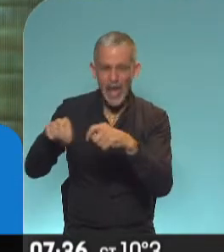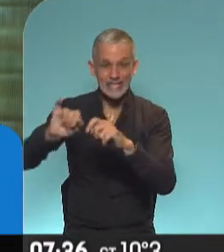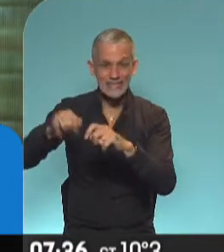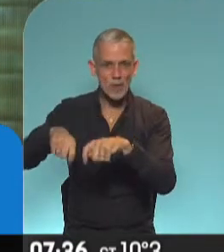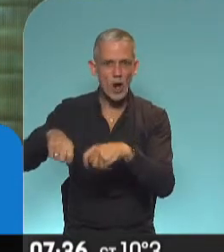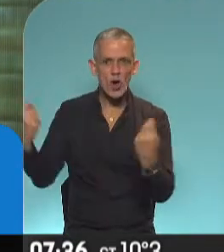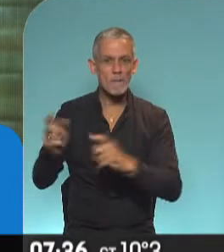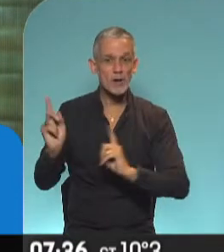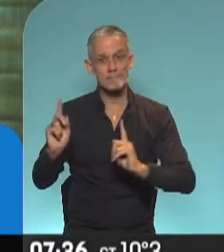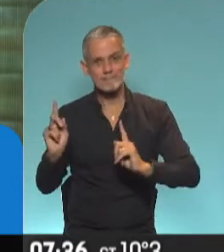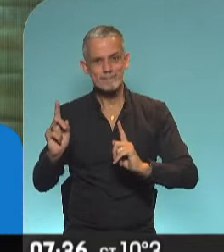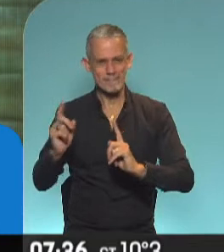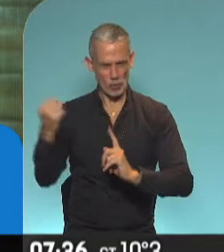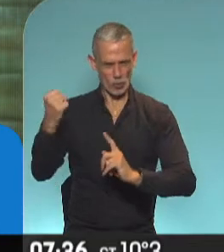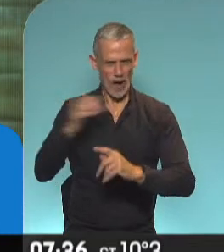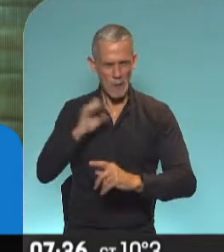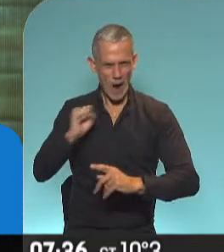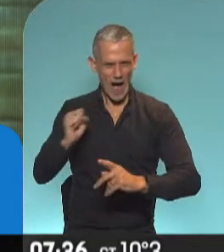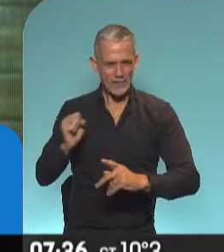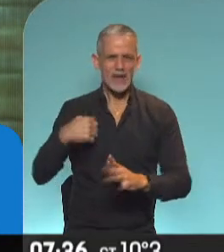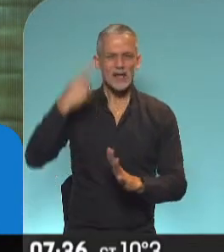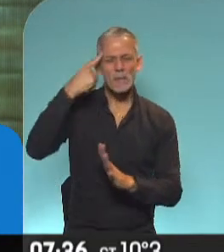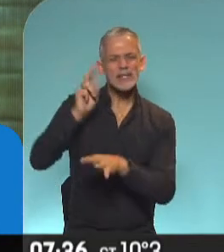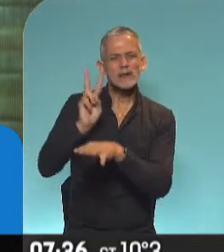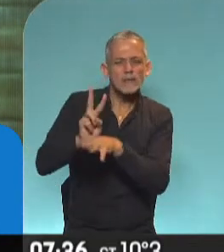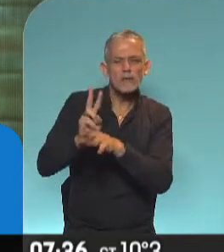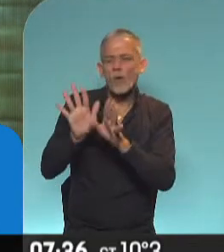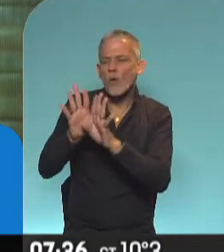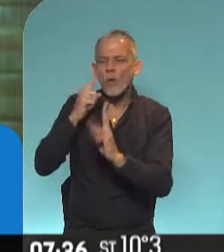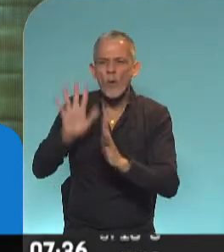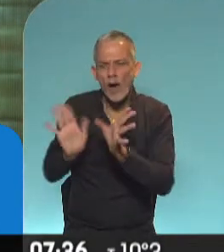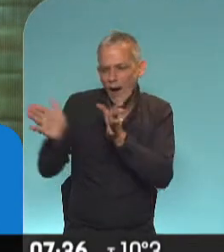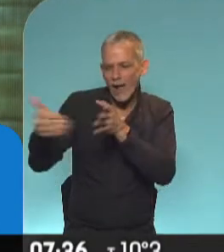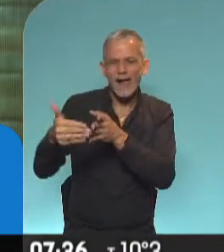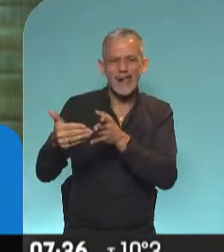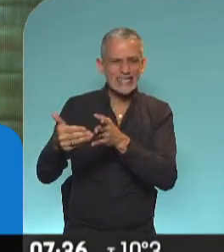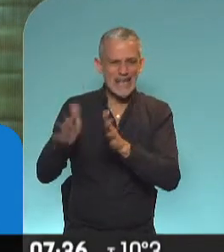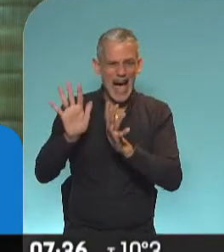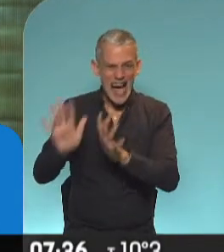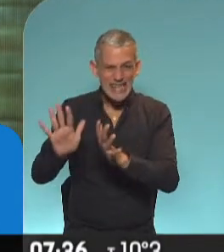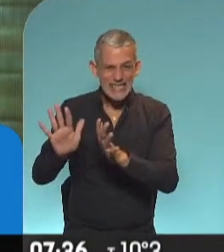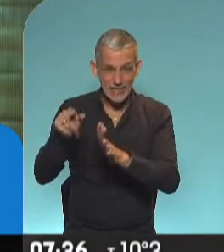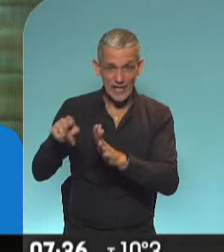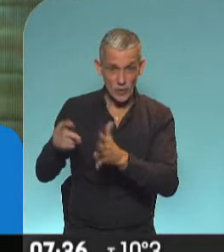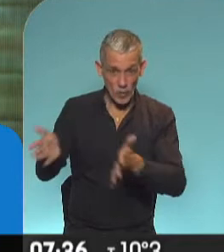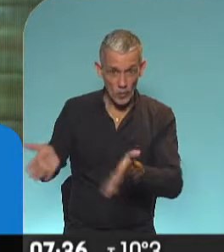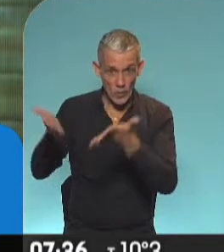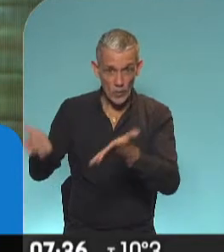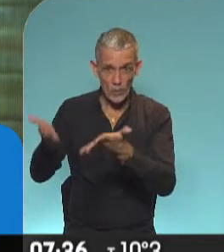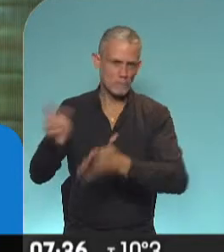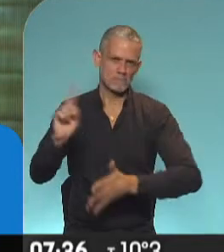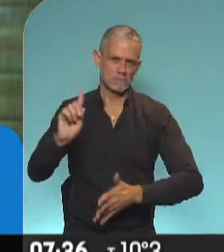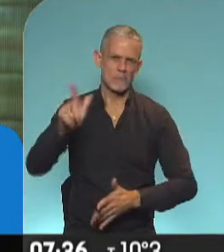porque justamente cuando uno piensa en frágil, piensa en proteger, en tapar, en cerrar, y eso no hace que crezca. En cambio, cuando hablamos